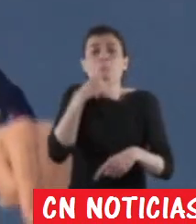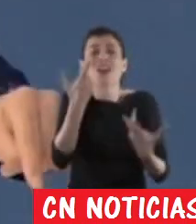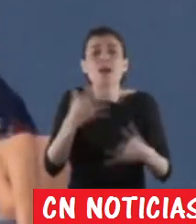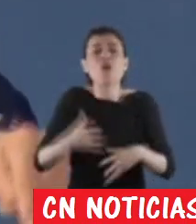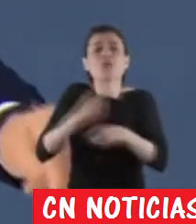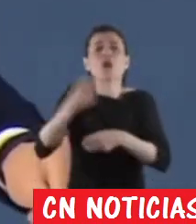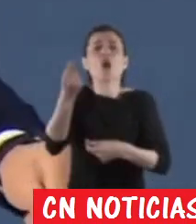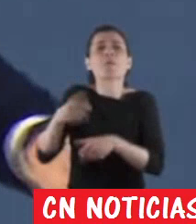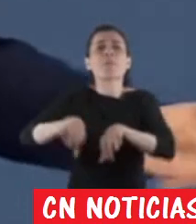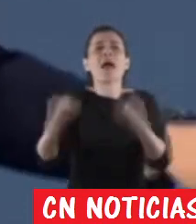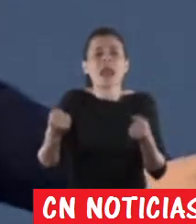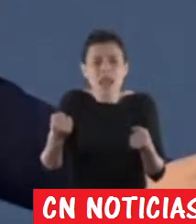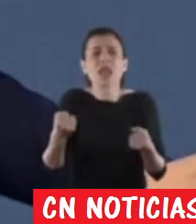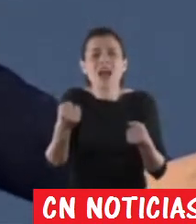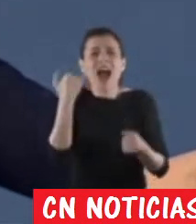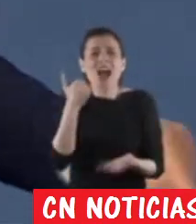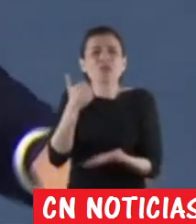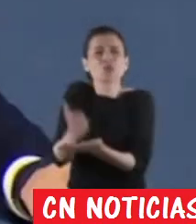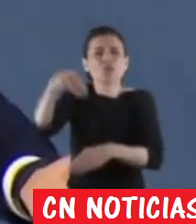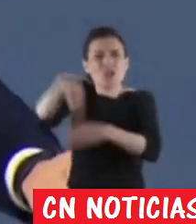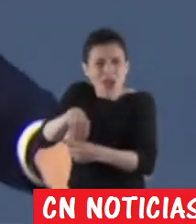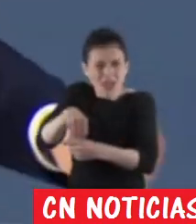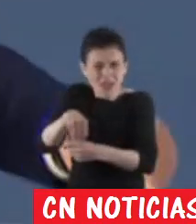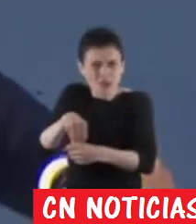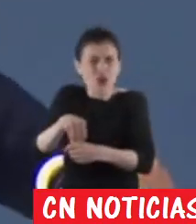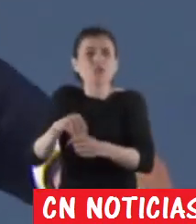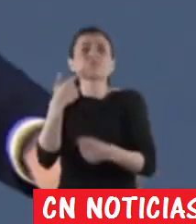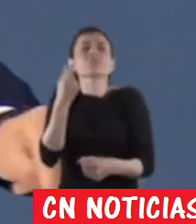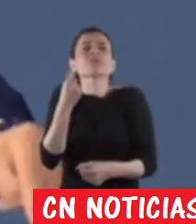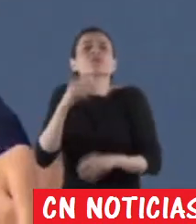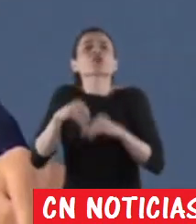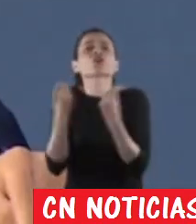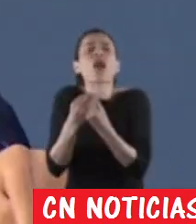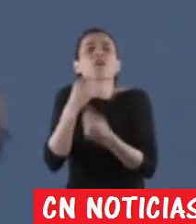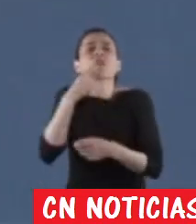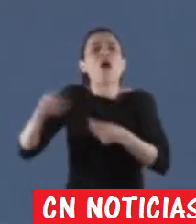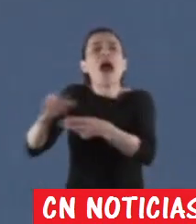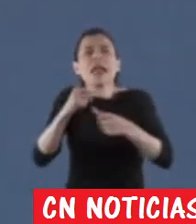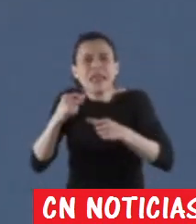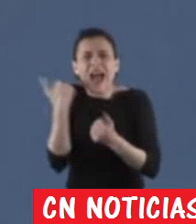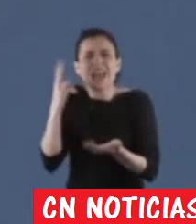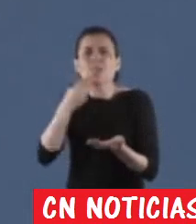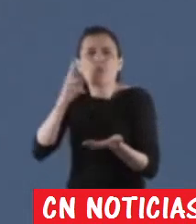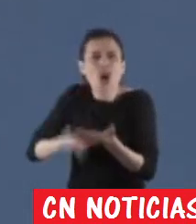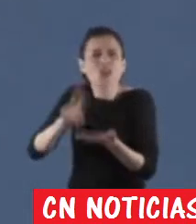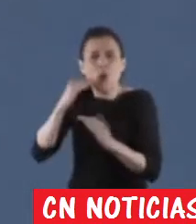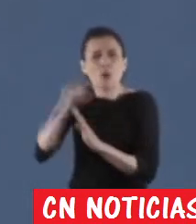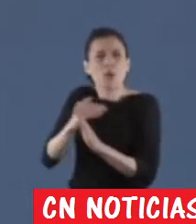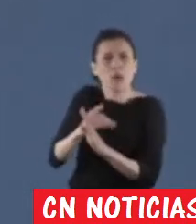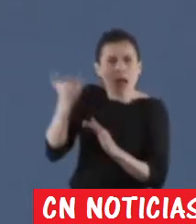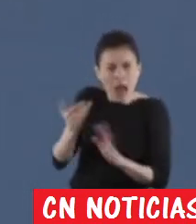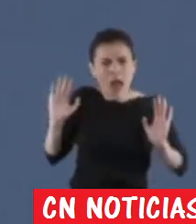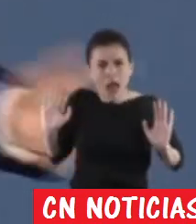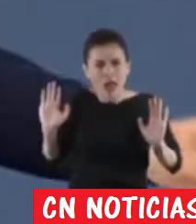un fideicomiso que sale de una retención de 2 puntos a la harina de soja y al aceite de soja. Y hoy le preguntaba al compañero que